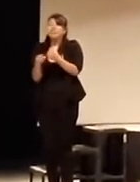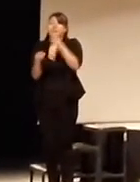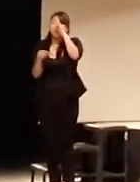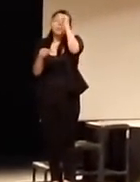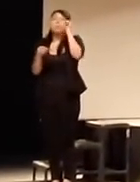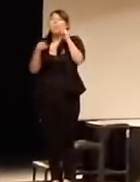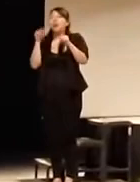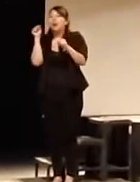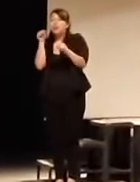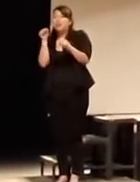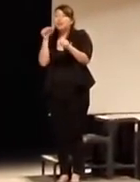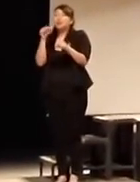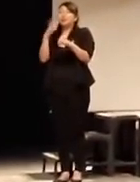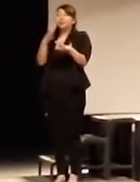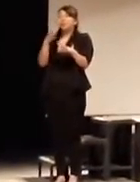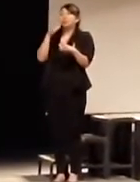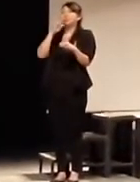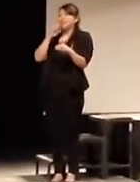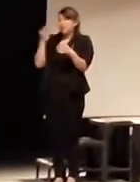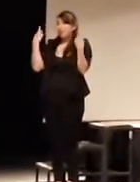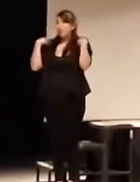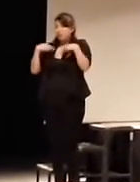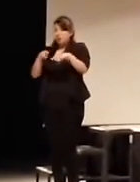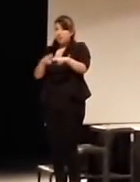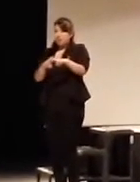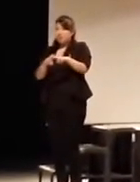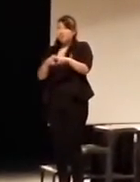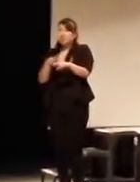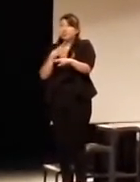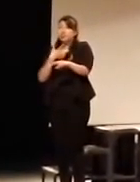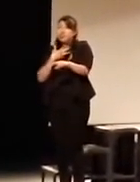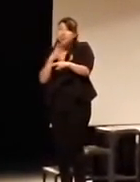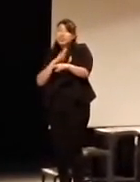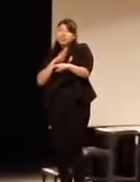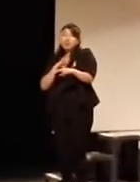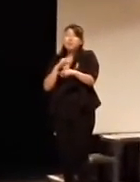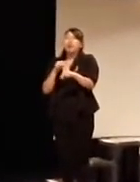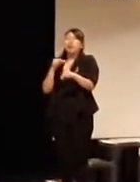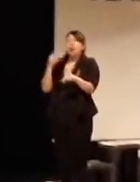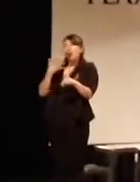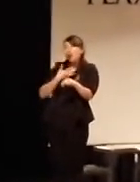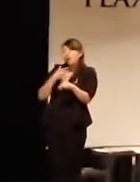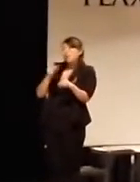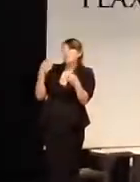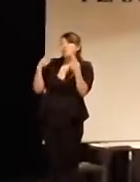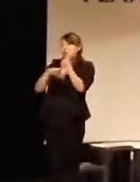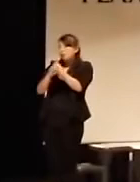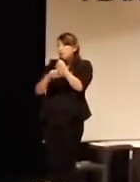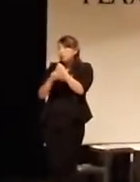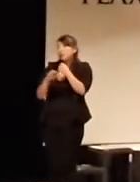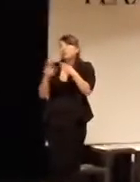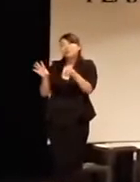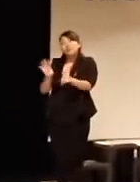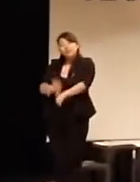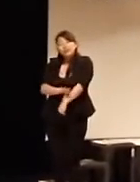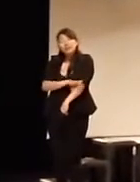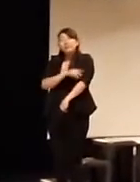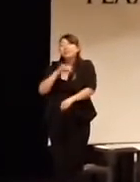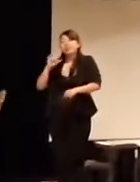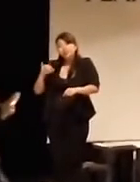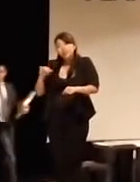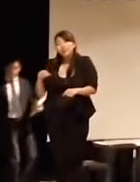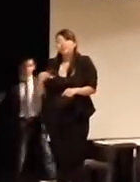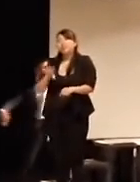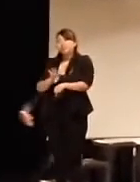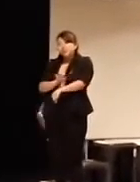enseñar en condiciones de repliegue, no por acontecimientos naturales difíciles de predecir, sino por las